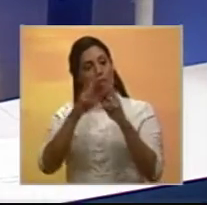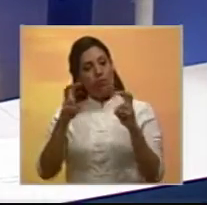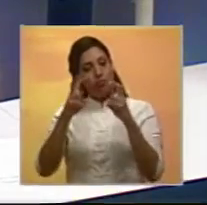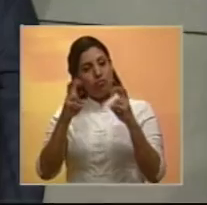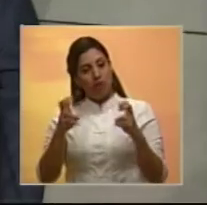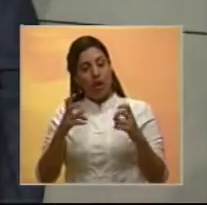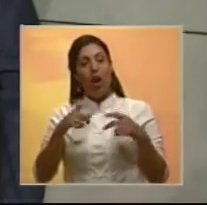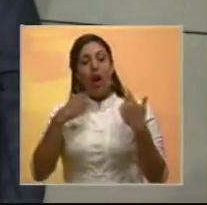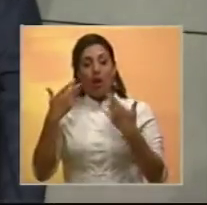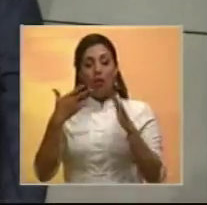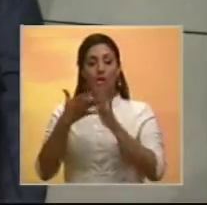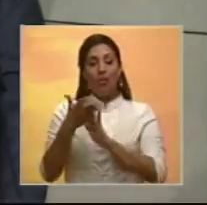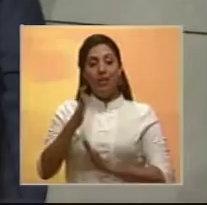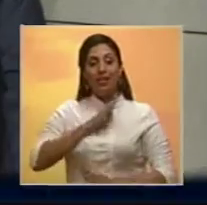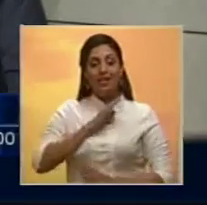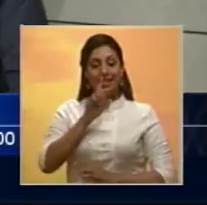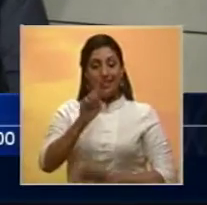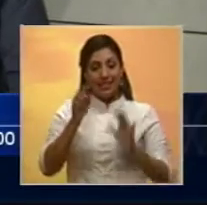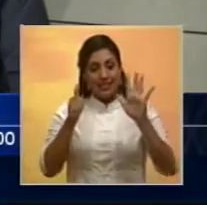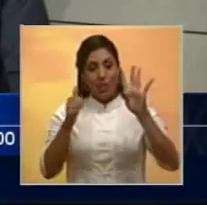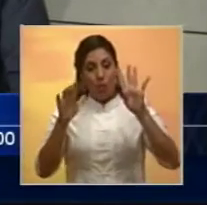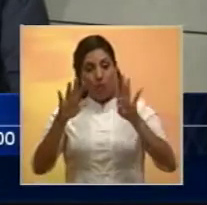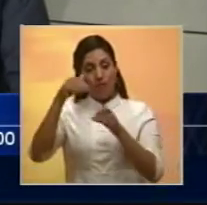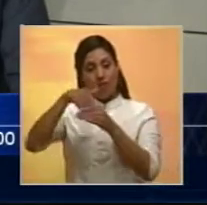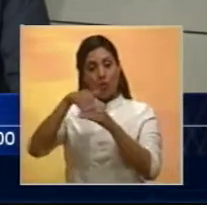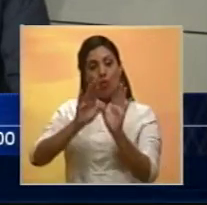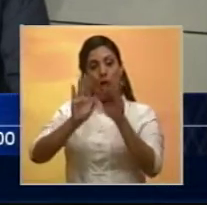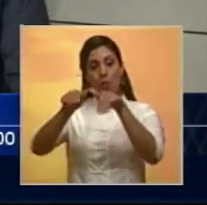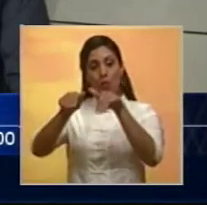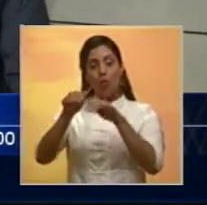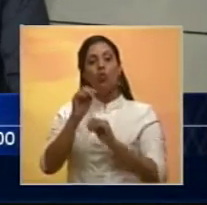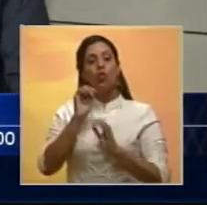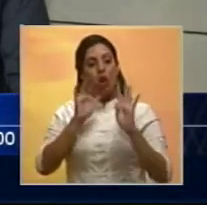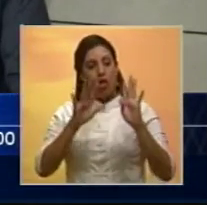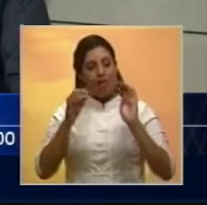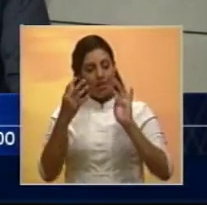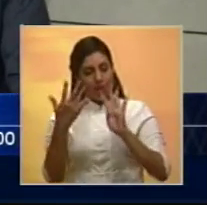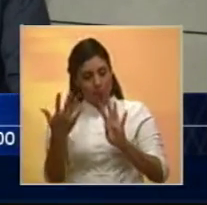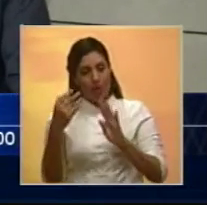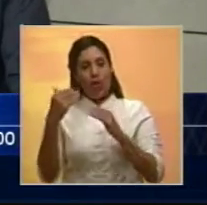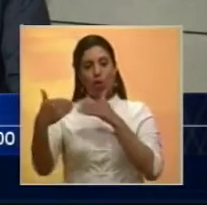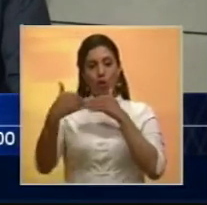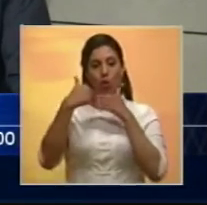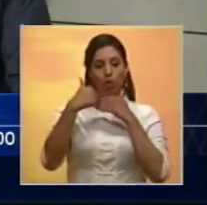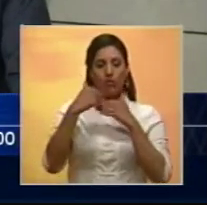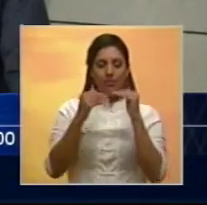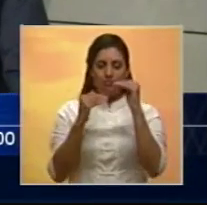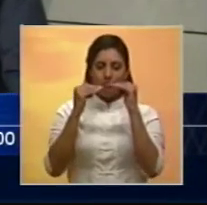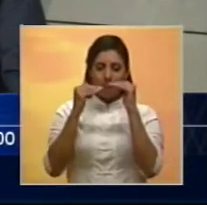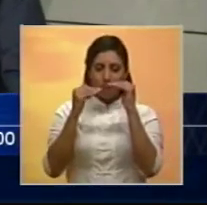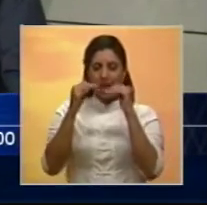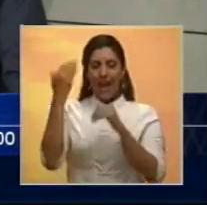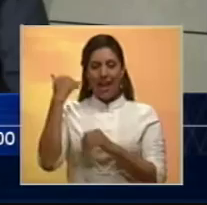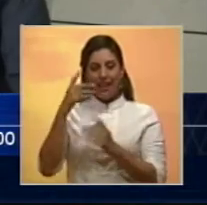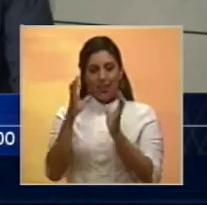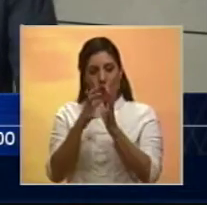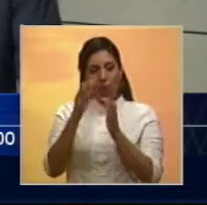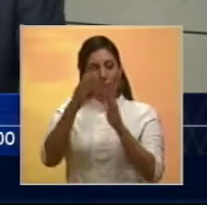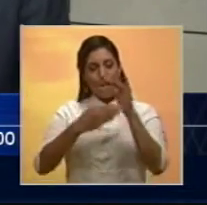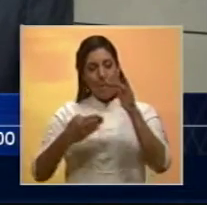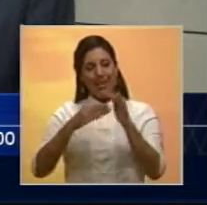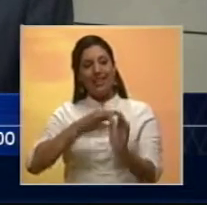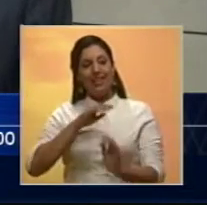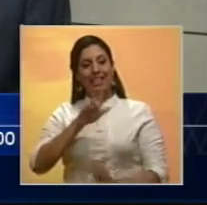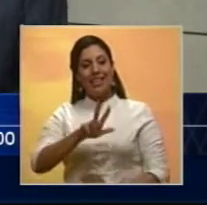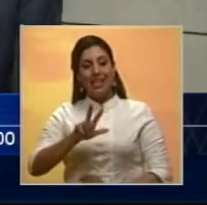investidura. Gentiloni logró 169 votos a favor y 99 en contra, un margen más ajustado que el de la Cámara Baja, donde